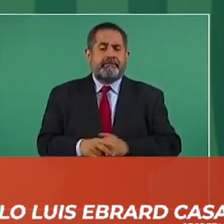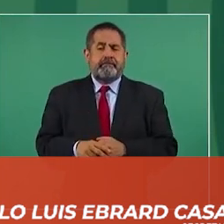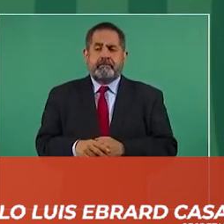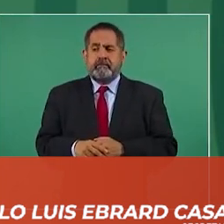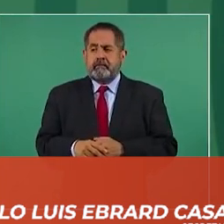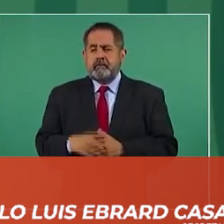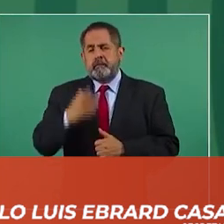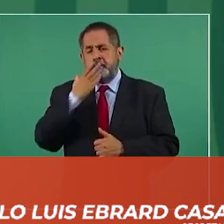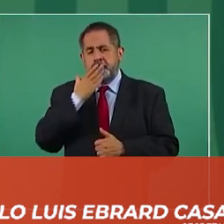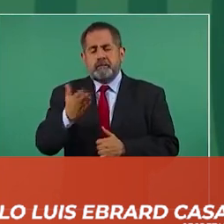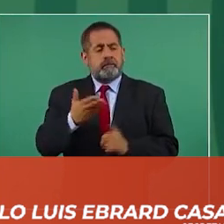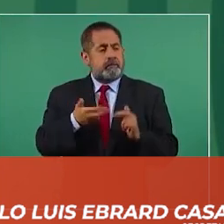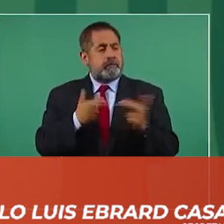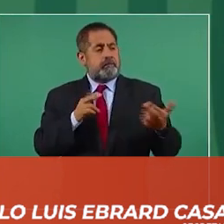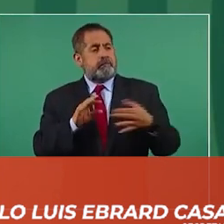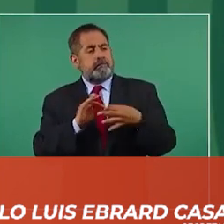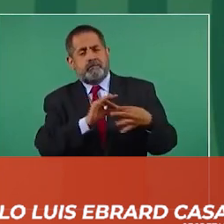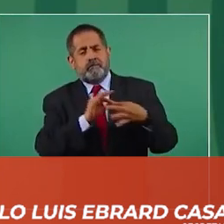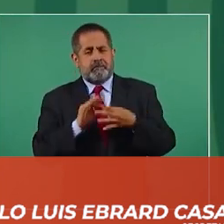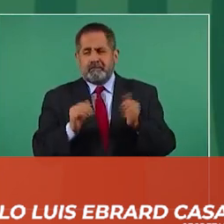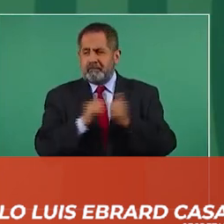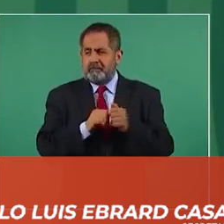llevamos muy buena relación,